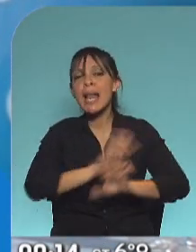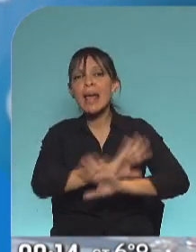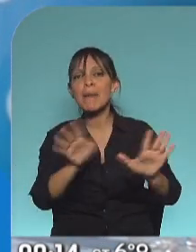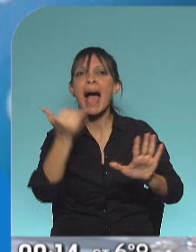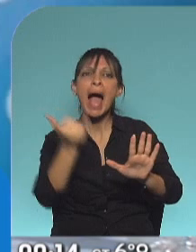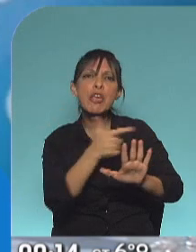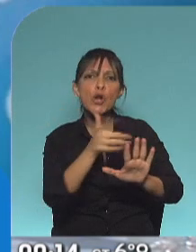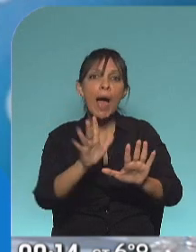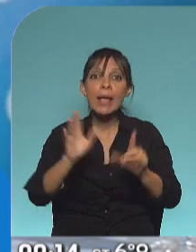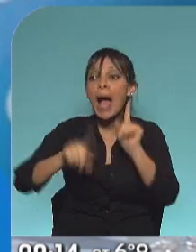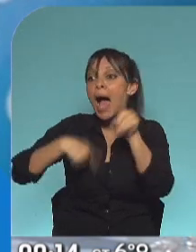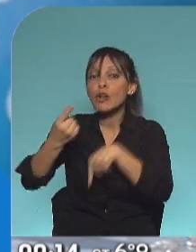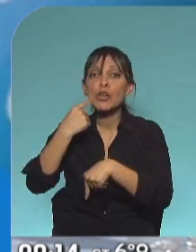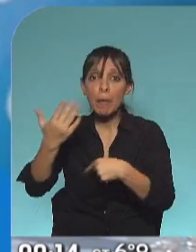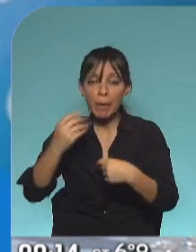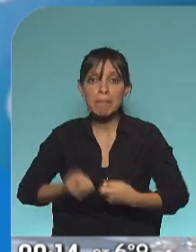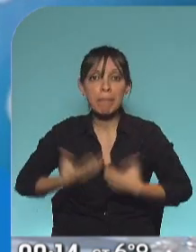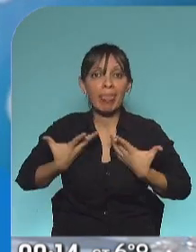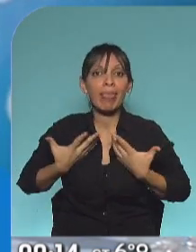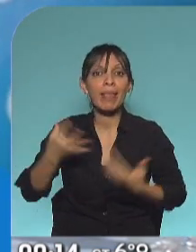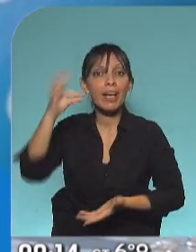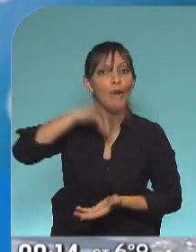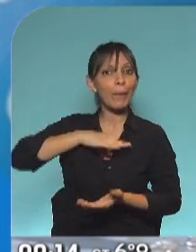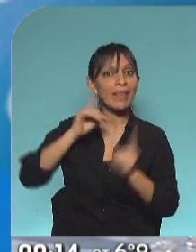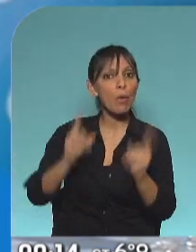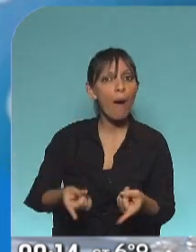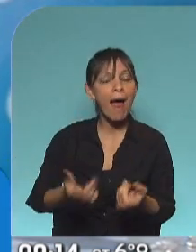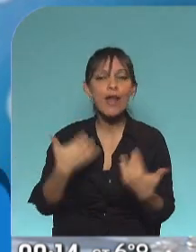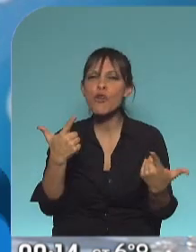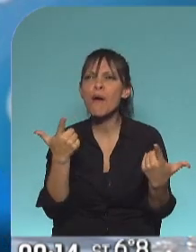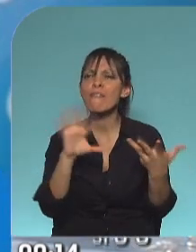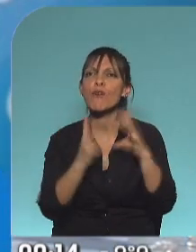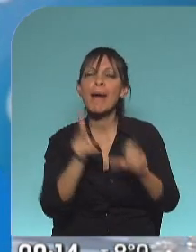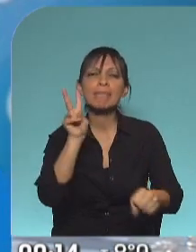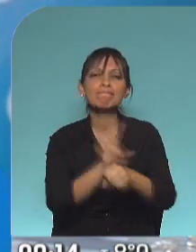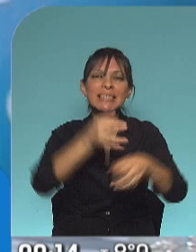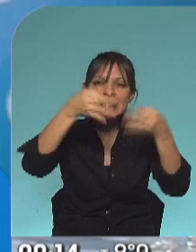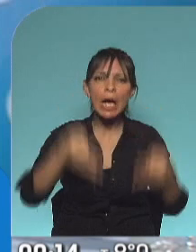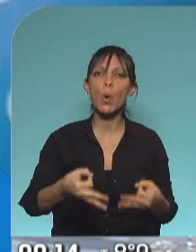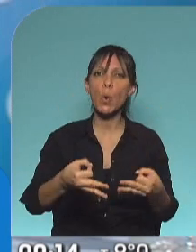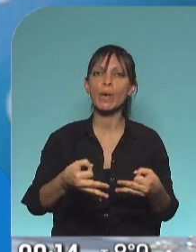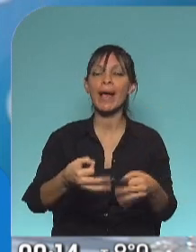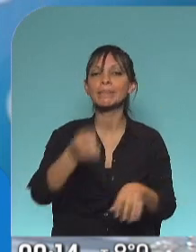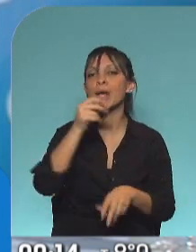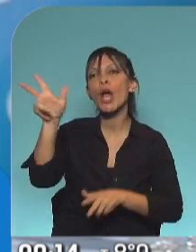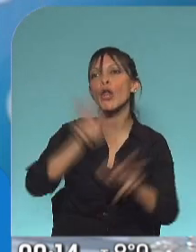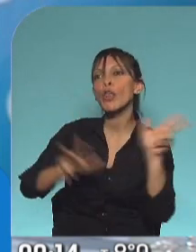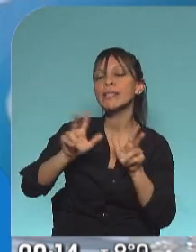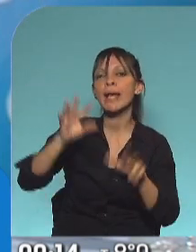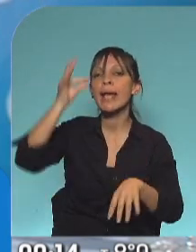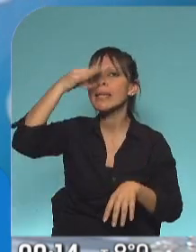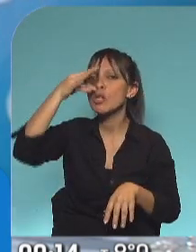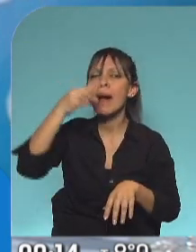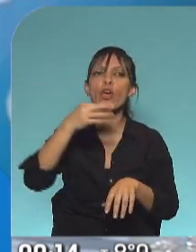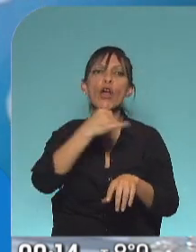al otro día tener positivo, no genera ninguna seguridad, y si cuando nos dicen que el hisopado es